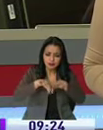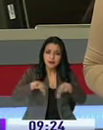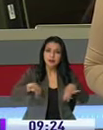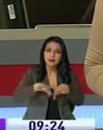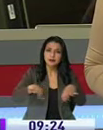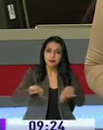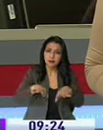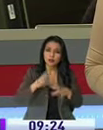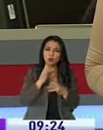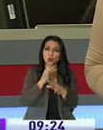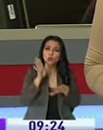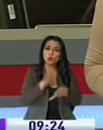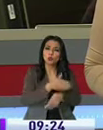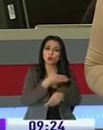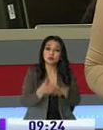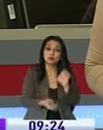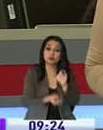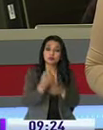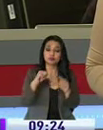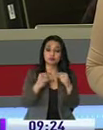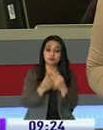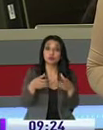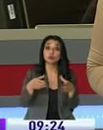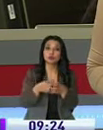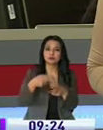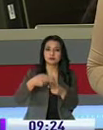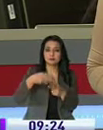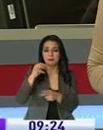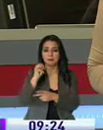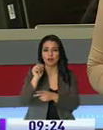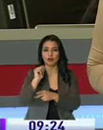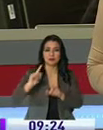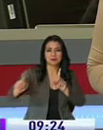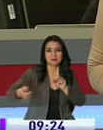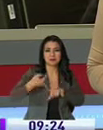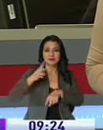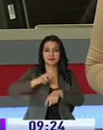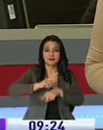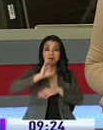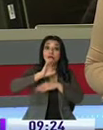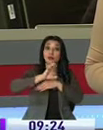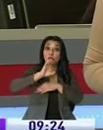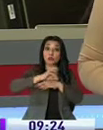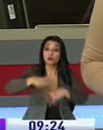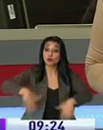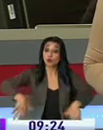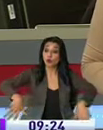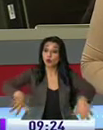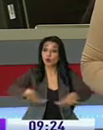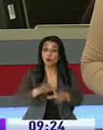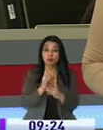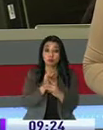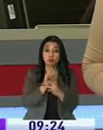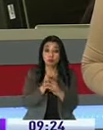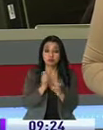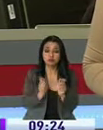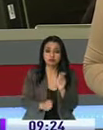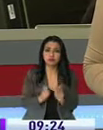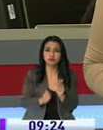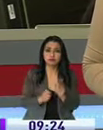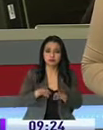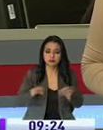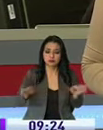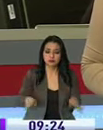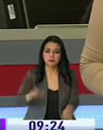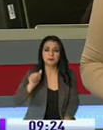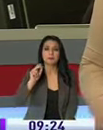guadúa, llegando a fundar la Orquesta Macoya, la primera y única del Ecuador, donde todos sus instrumentos son elaborados con